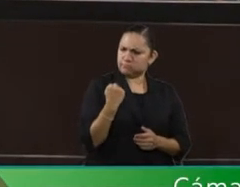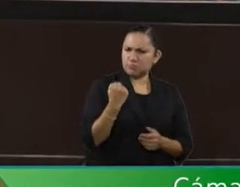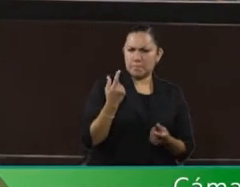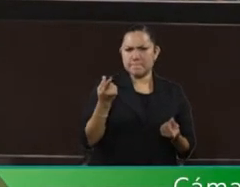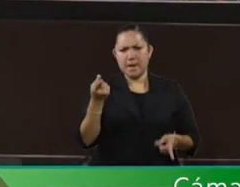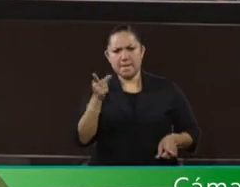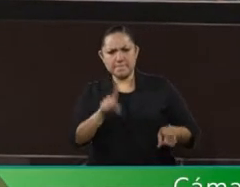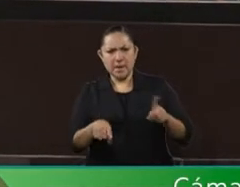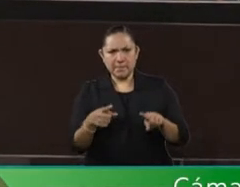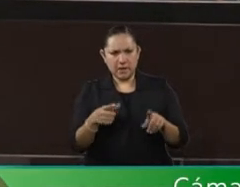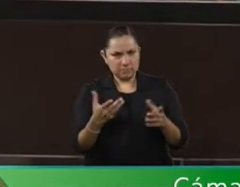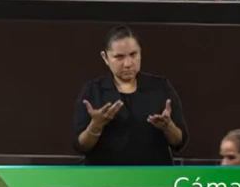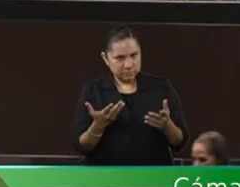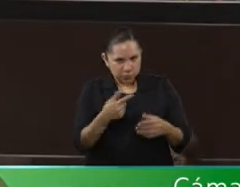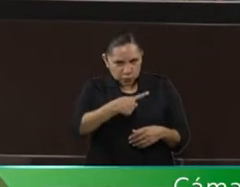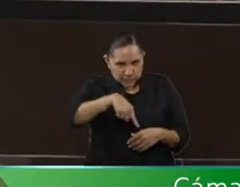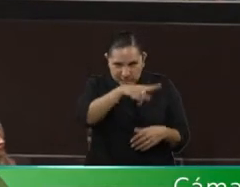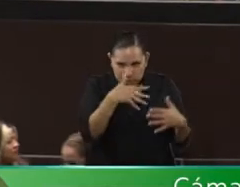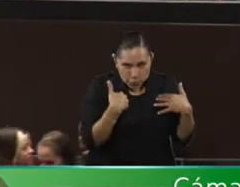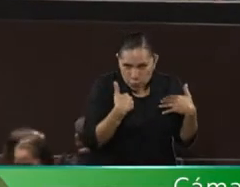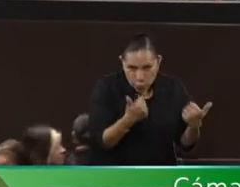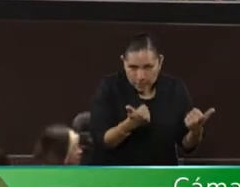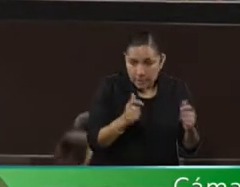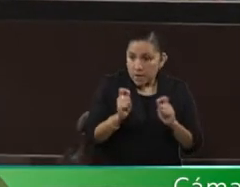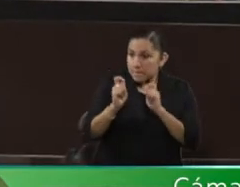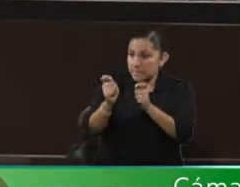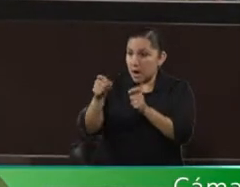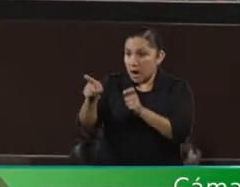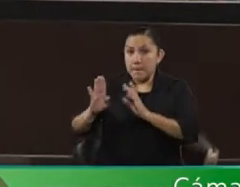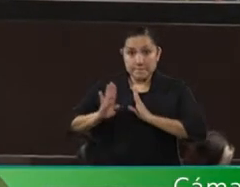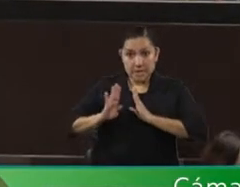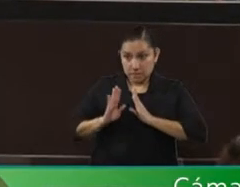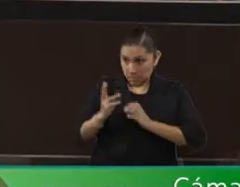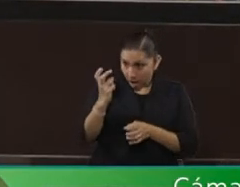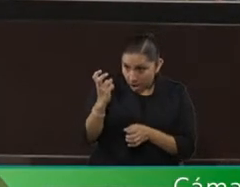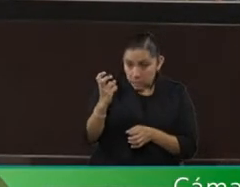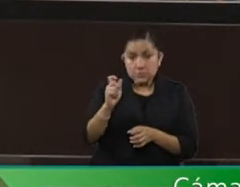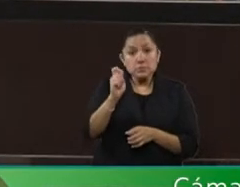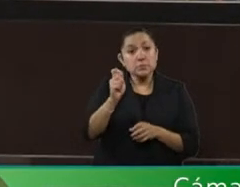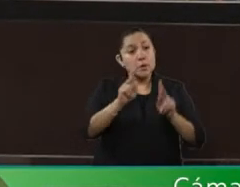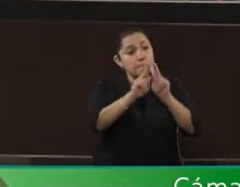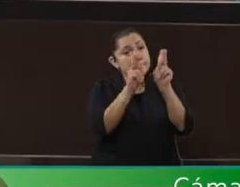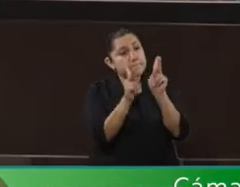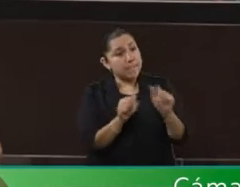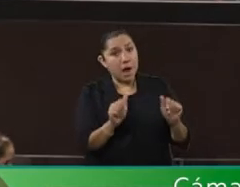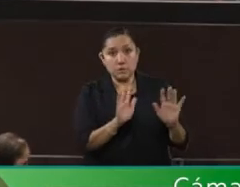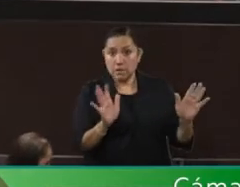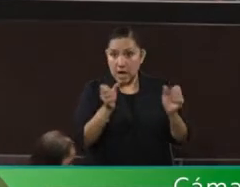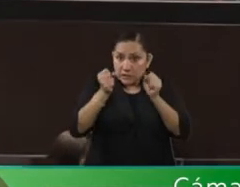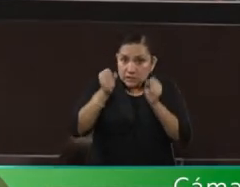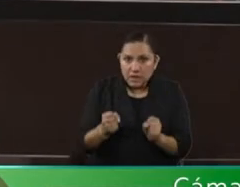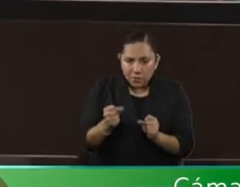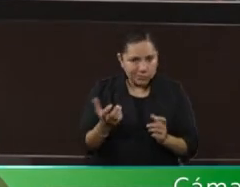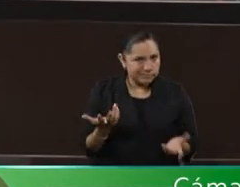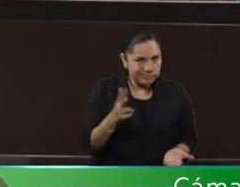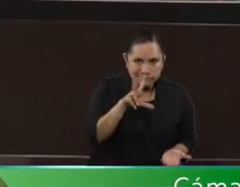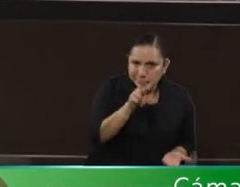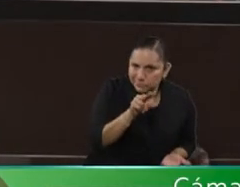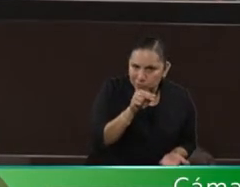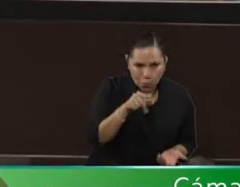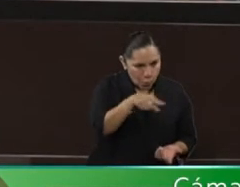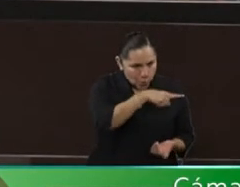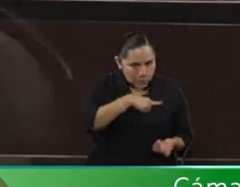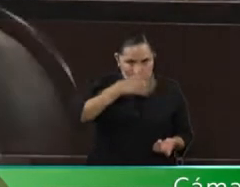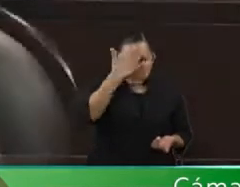no hace la paz? Su estrategia de seguridad militar ha demostrado ya su fracaso para combatir a la